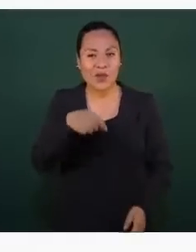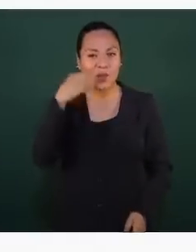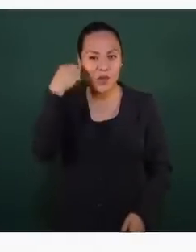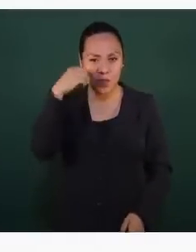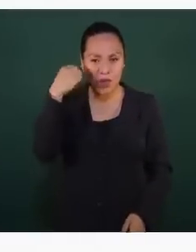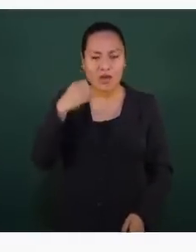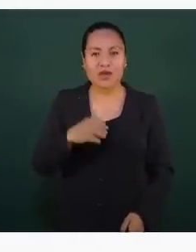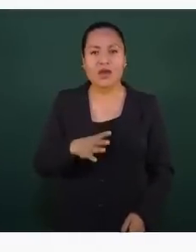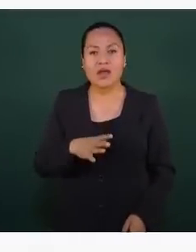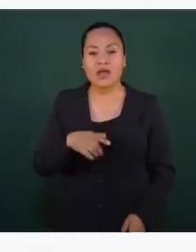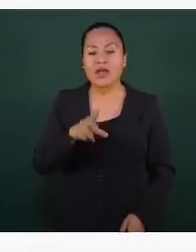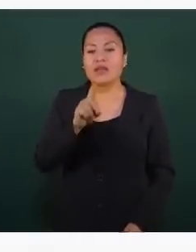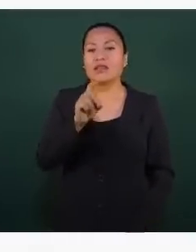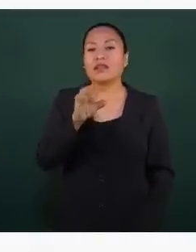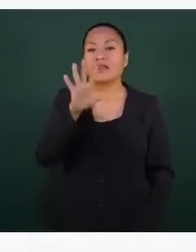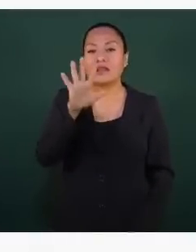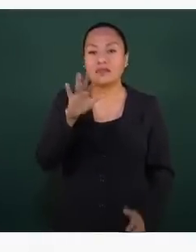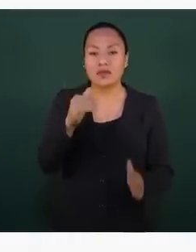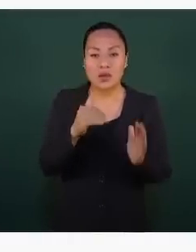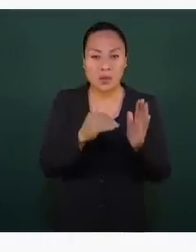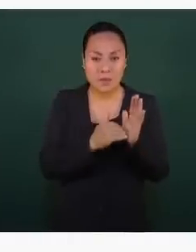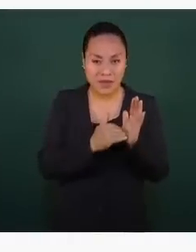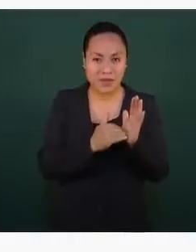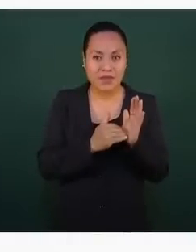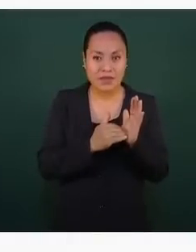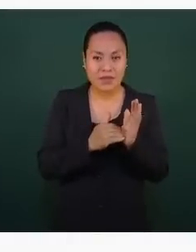son 35.000